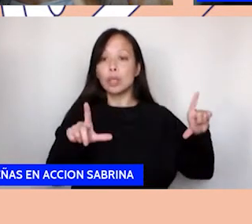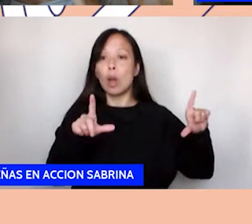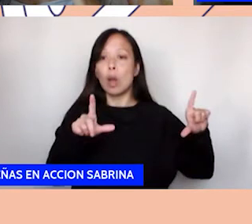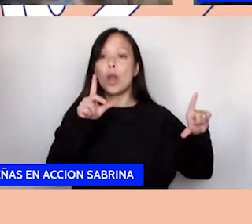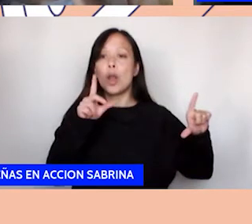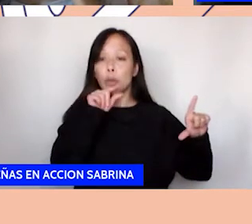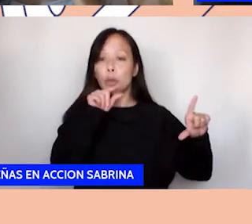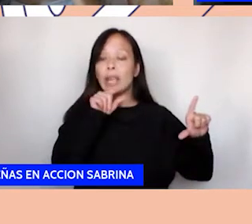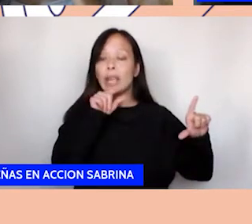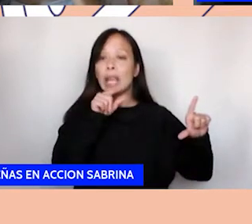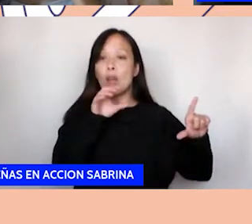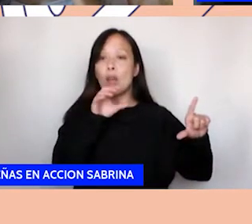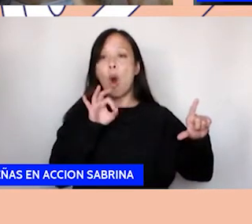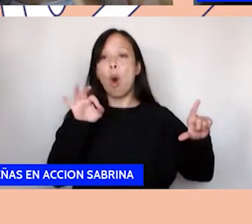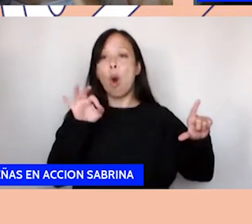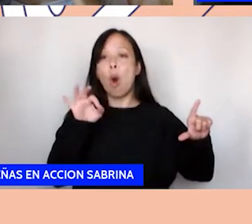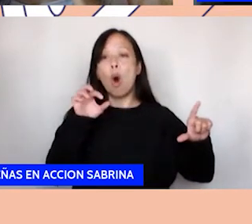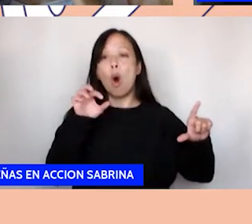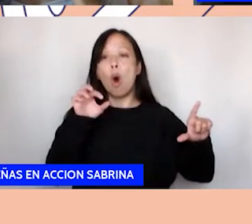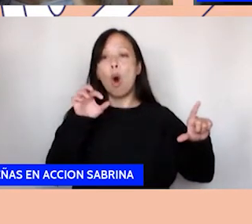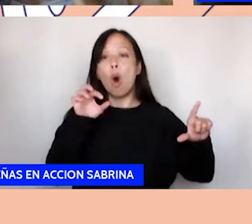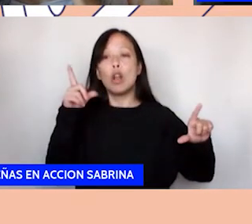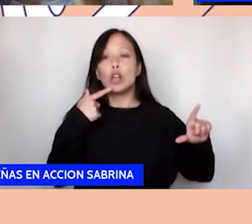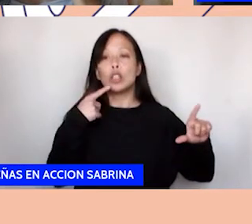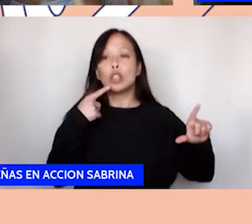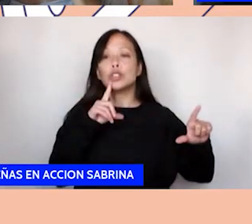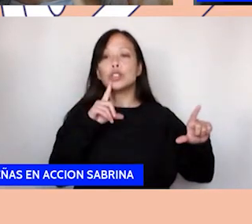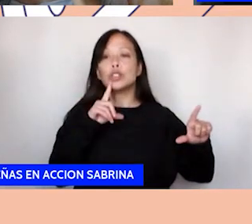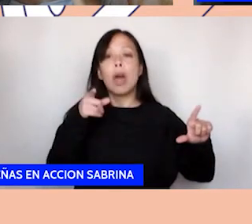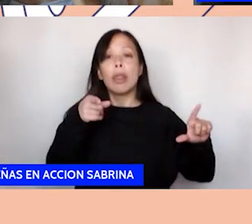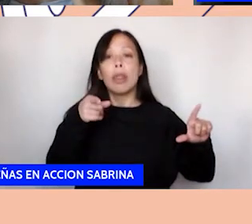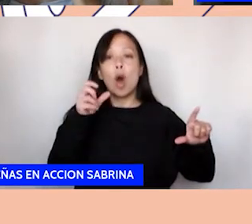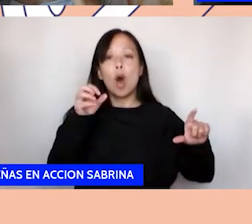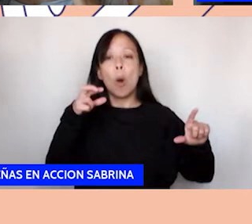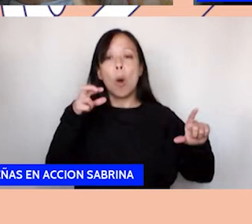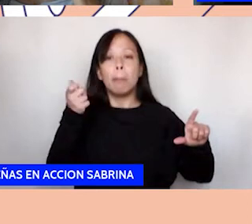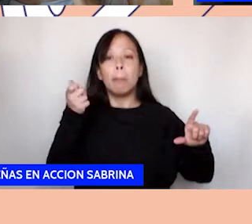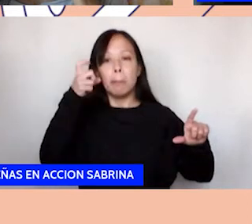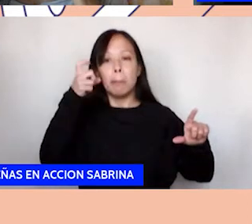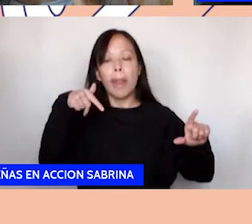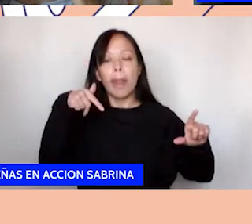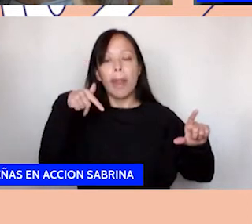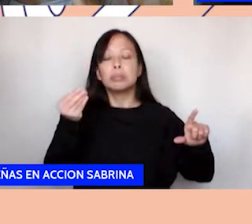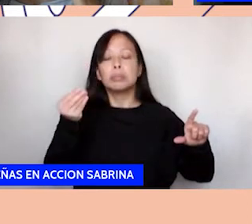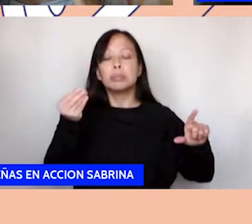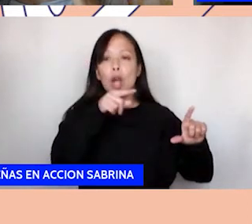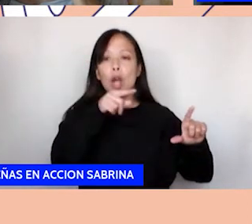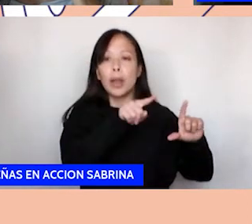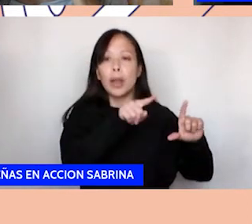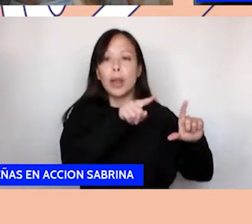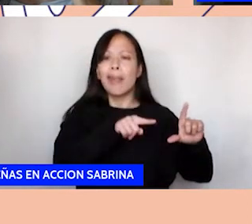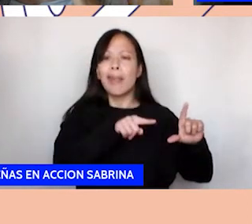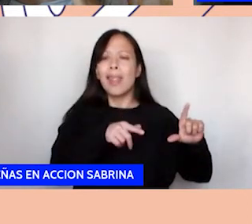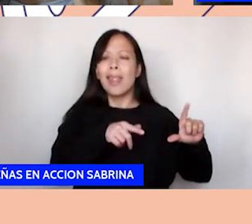abierta y está en conocimiento abierto. Y tratábamos de entender cuáles eran las condiciones de participación de las mujeres en comunidades de